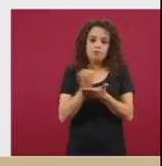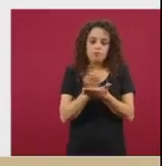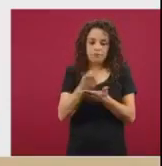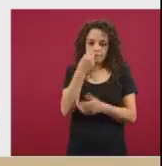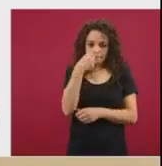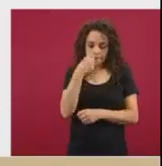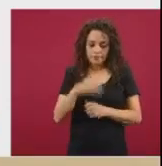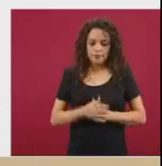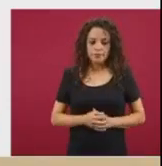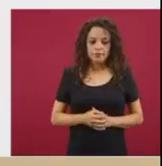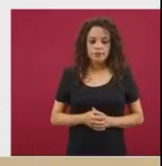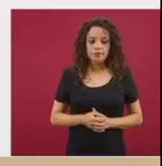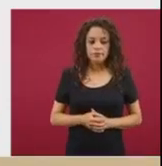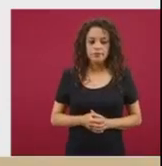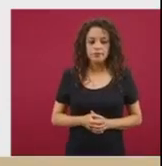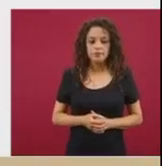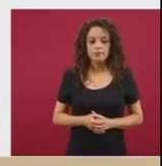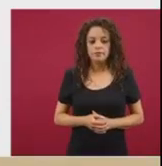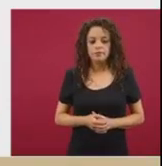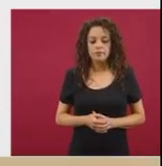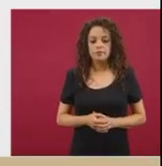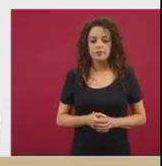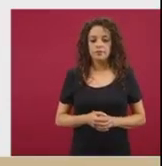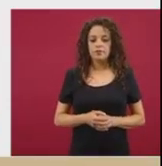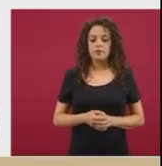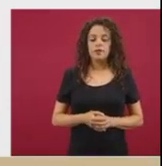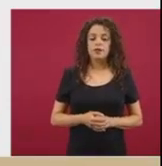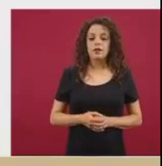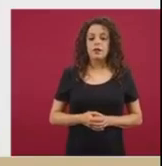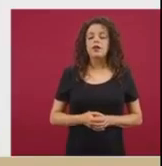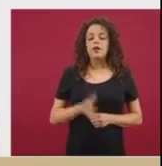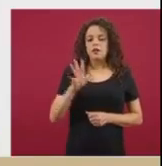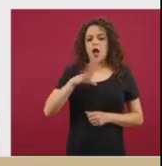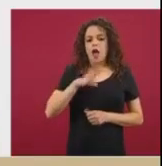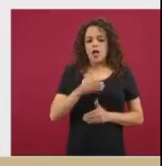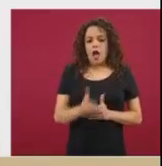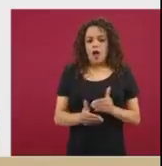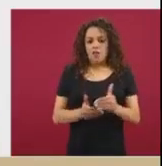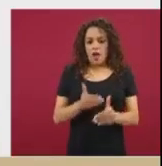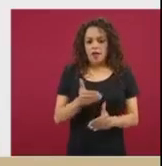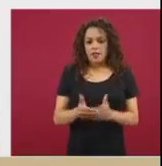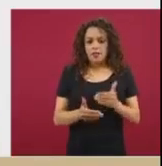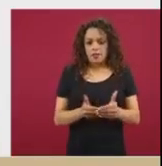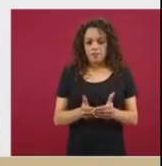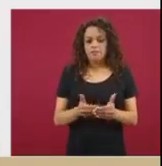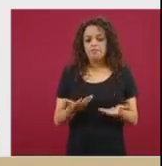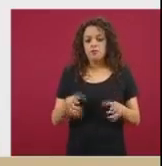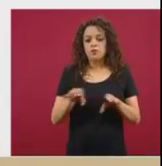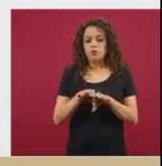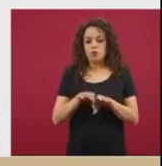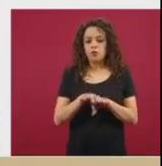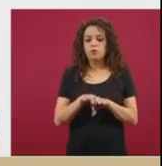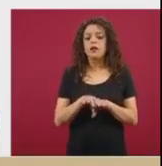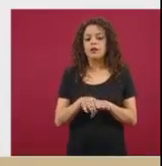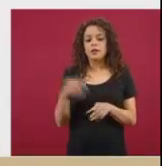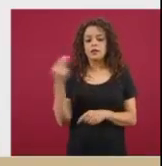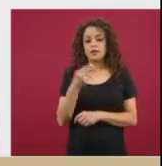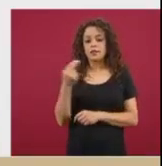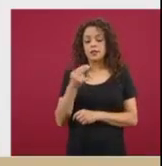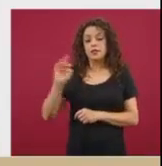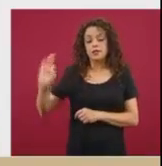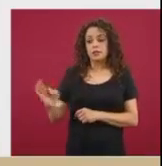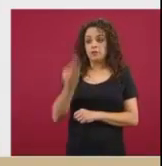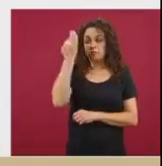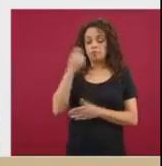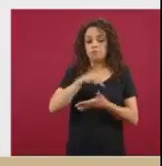hemos tenido. Este año hubo compra federal de fármacos de segunda línea. Nosotros no quisiéramos que hubiera estas resistencias a